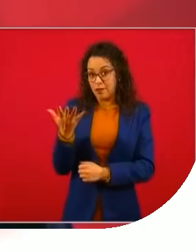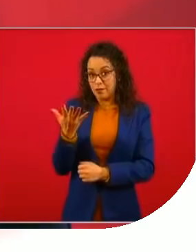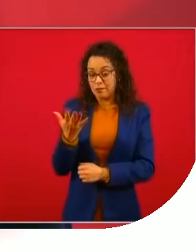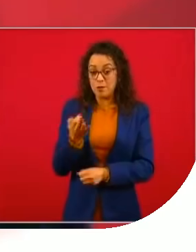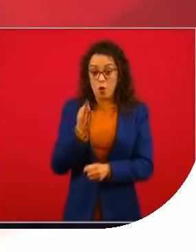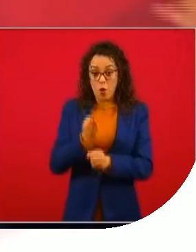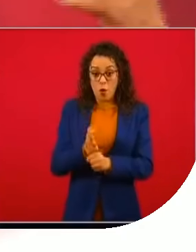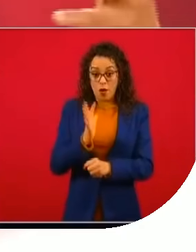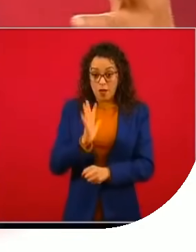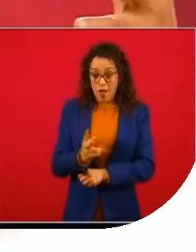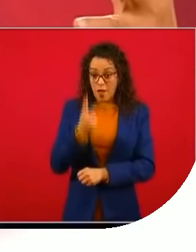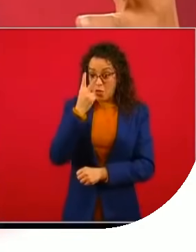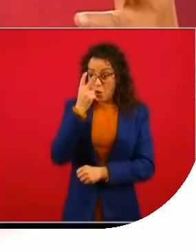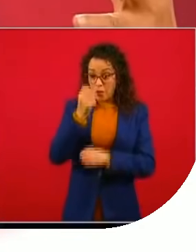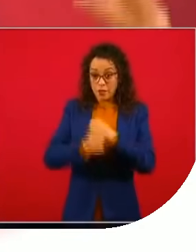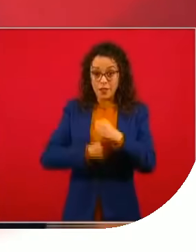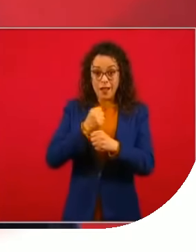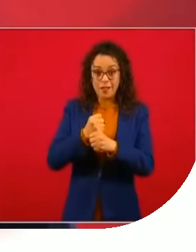se unen